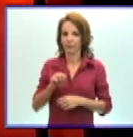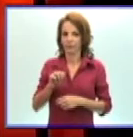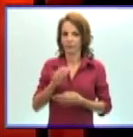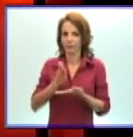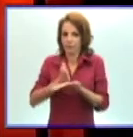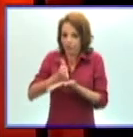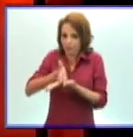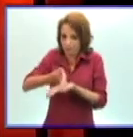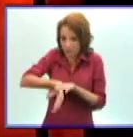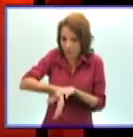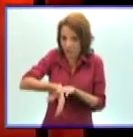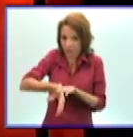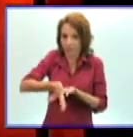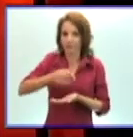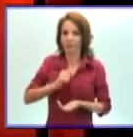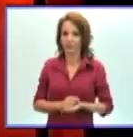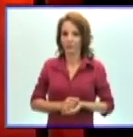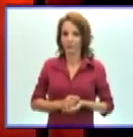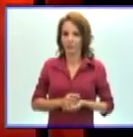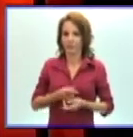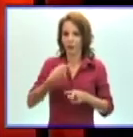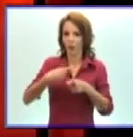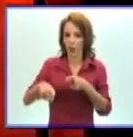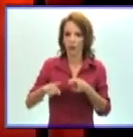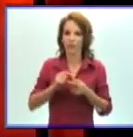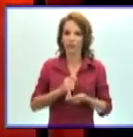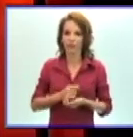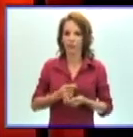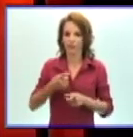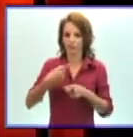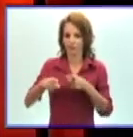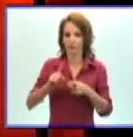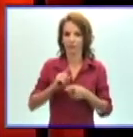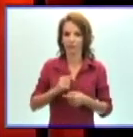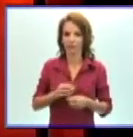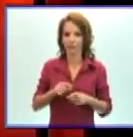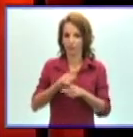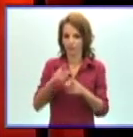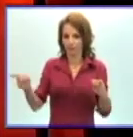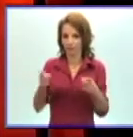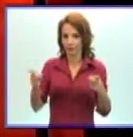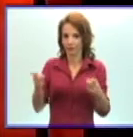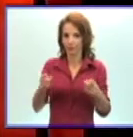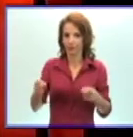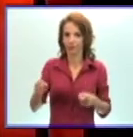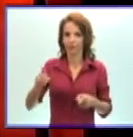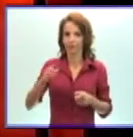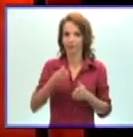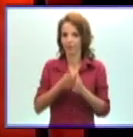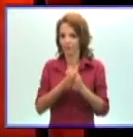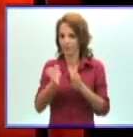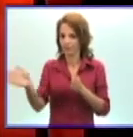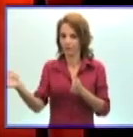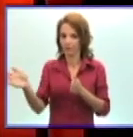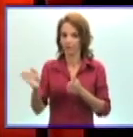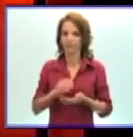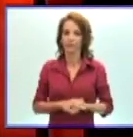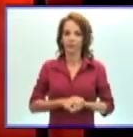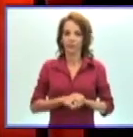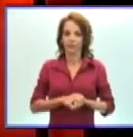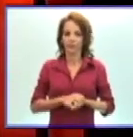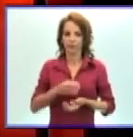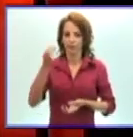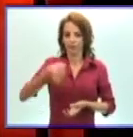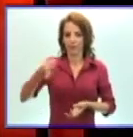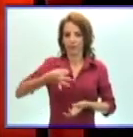realizamos mediciones indirectas. Estas mediciones indirectas, aunque lleven mediciones directas, siempre tienen aparejado, ¿qué